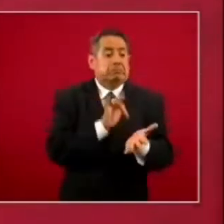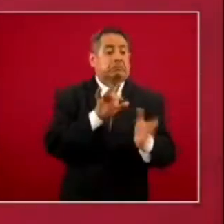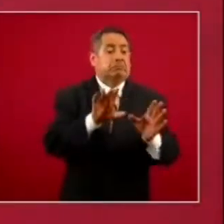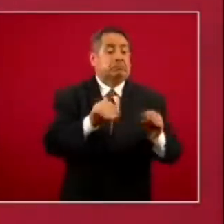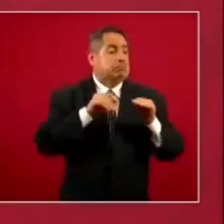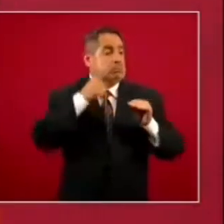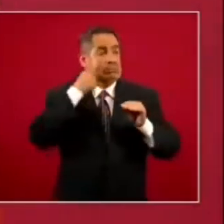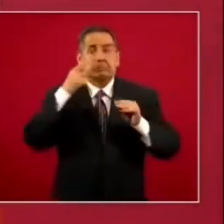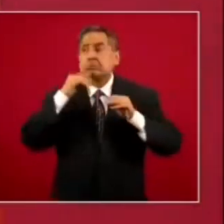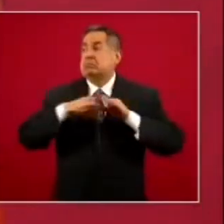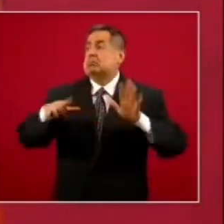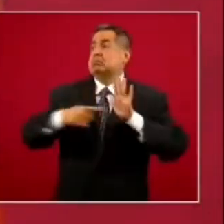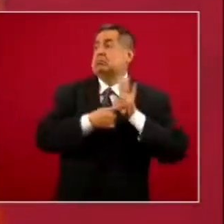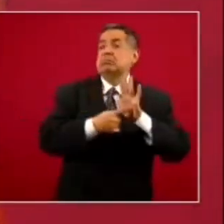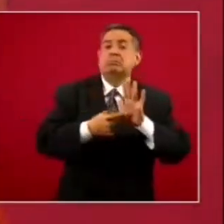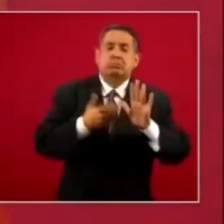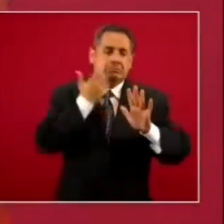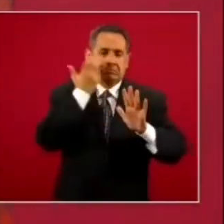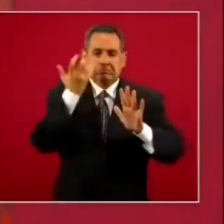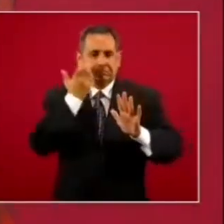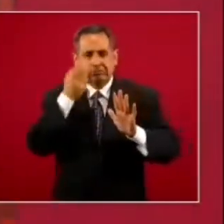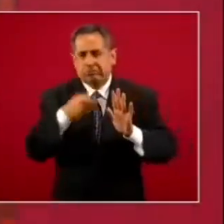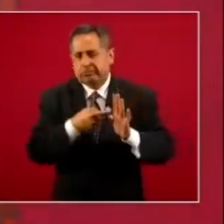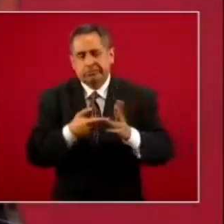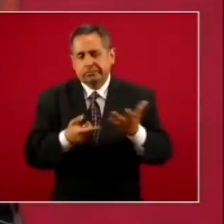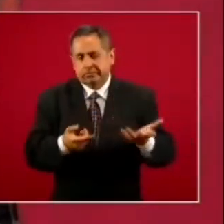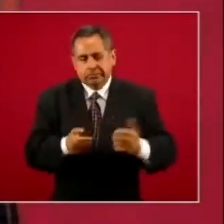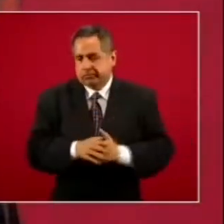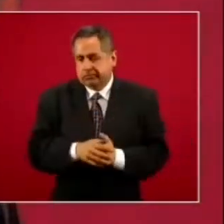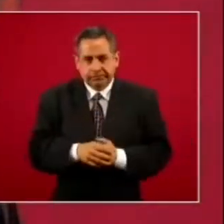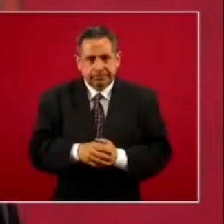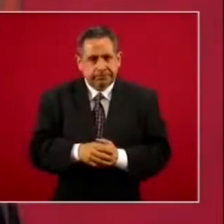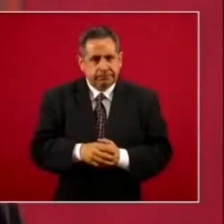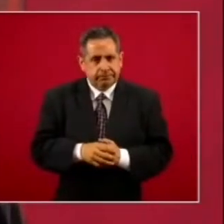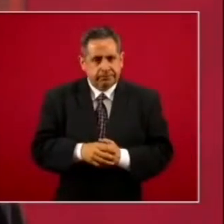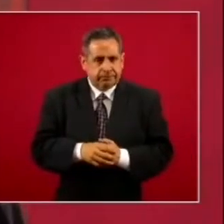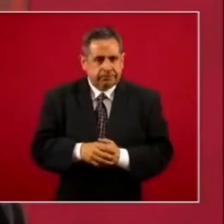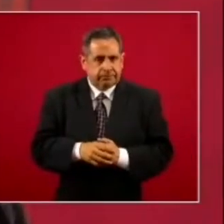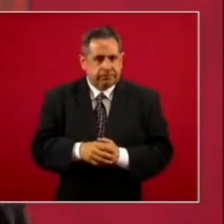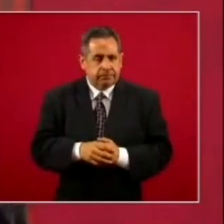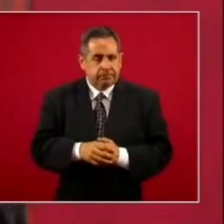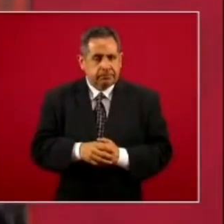este caso. Hay una